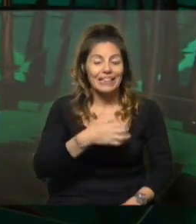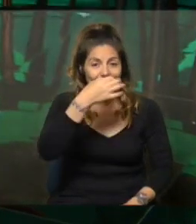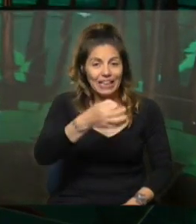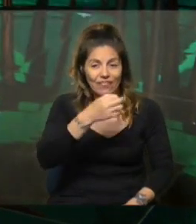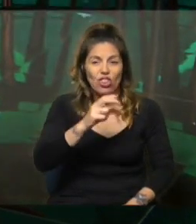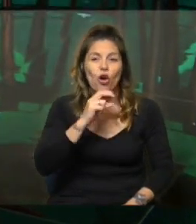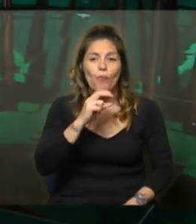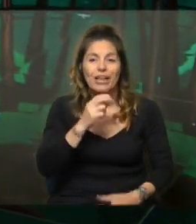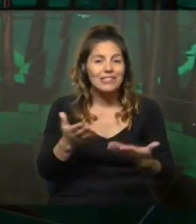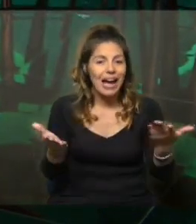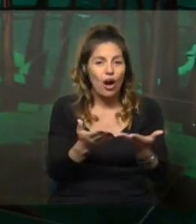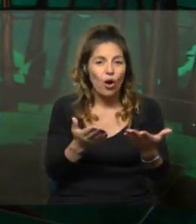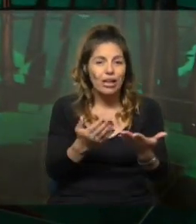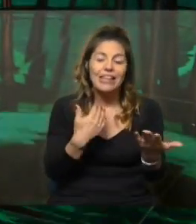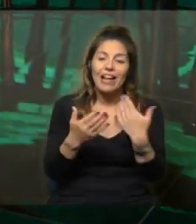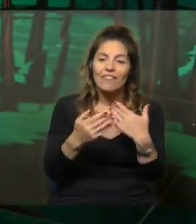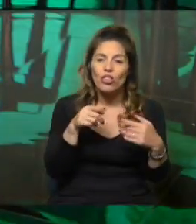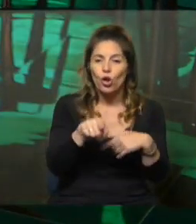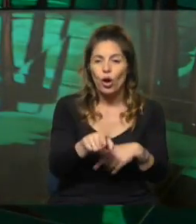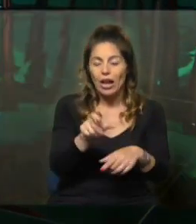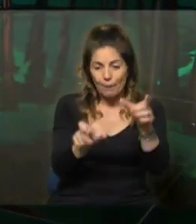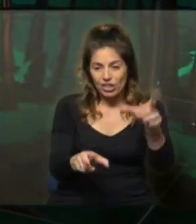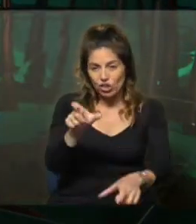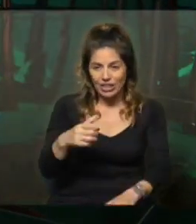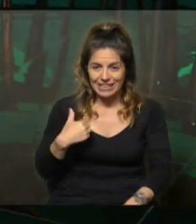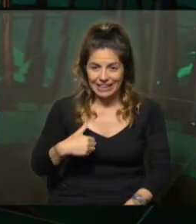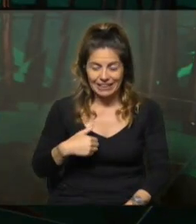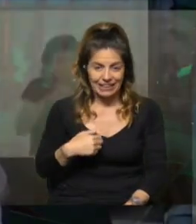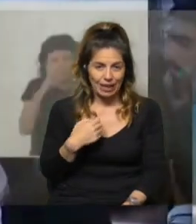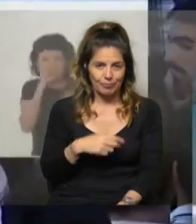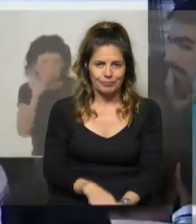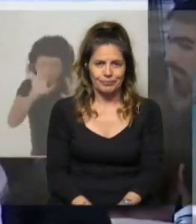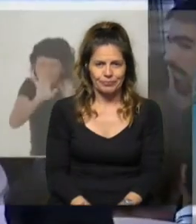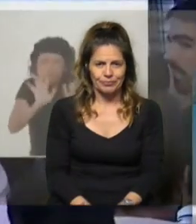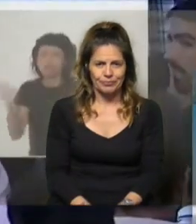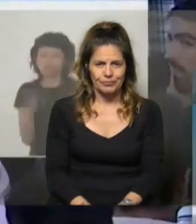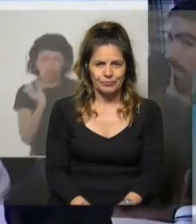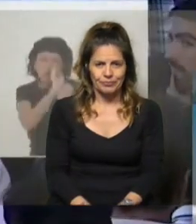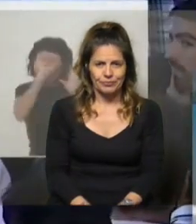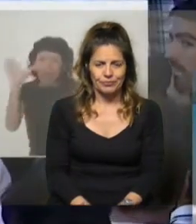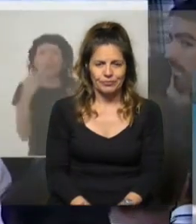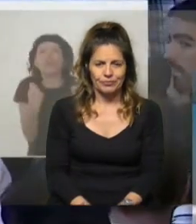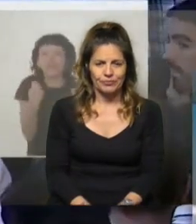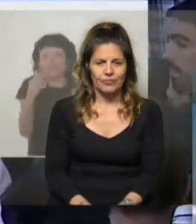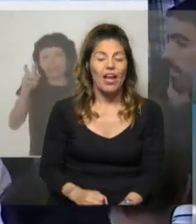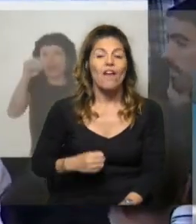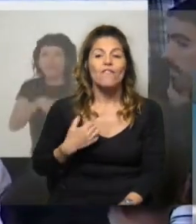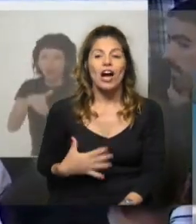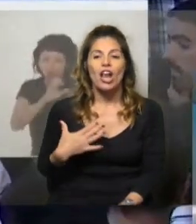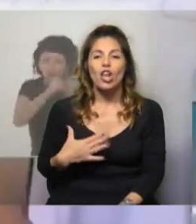masa en vivo en este momento se está dirigiendo a los argentinos lo vemos y lo escuchamos y el valor del respeto por el que piensa